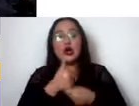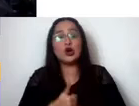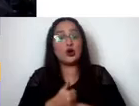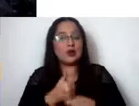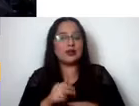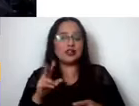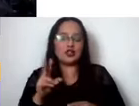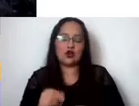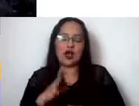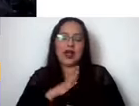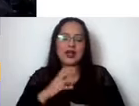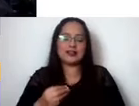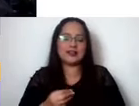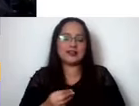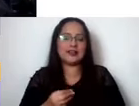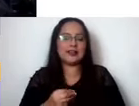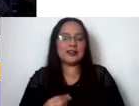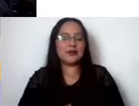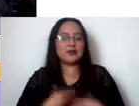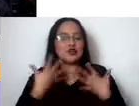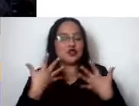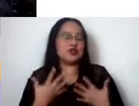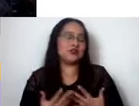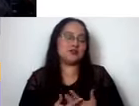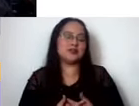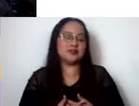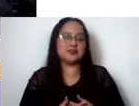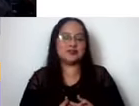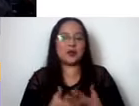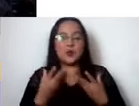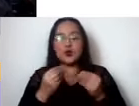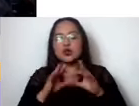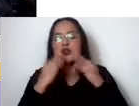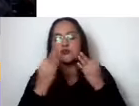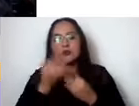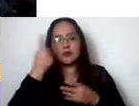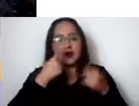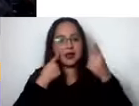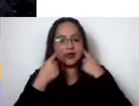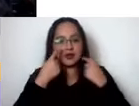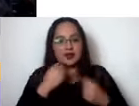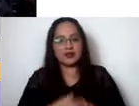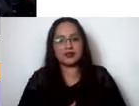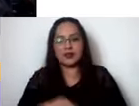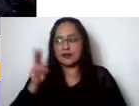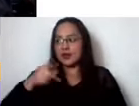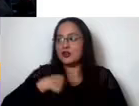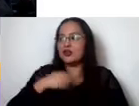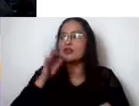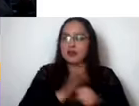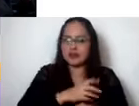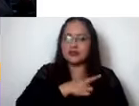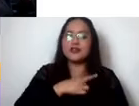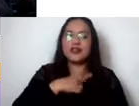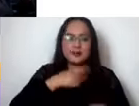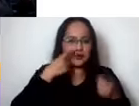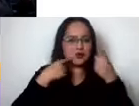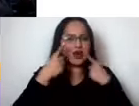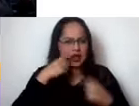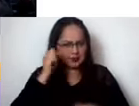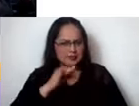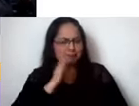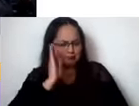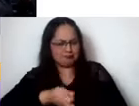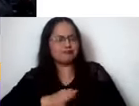tiene muchas facetas el llorar, ¿no? Claro que sí, toda la razón. Además, yo soy defensora de llorar, así que sí, no debería de sentirme mal por eso, sino